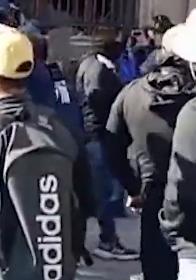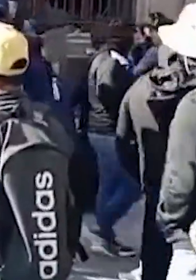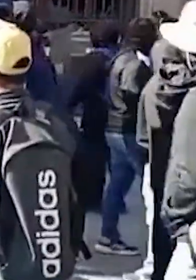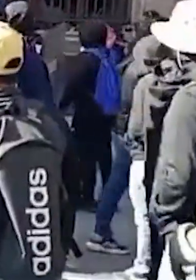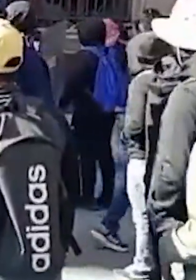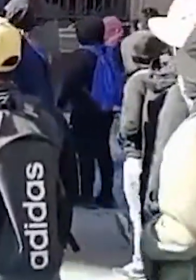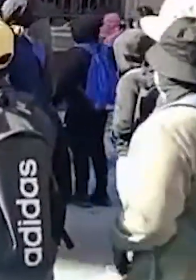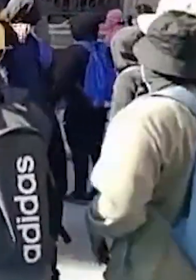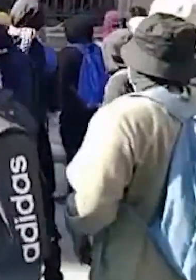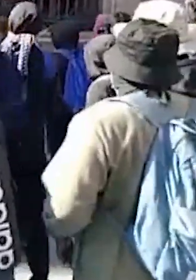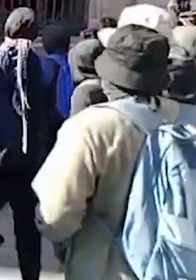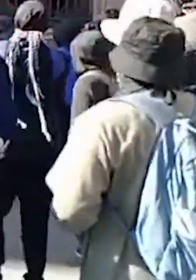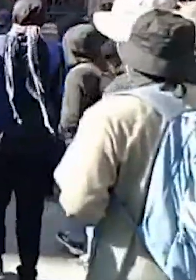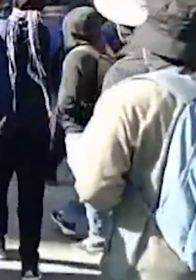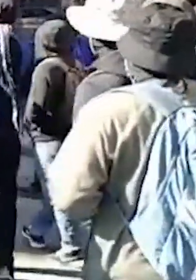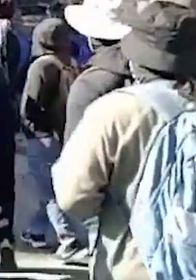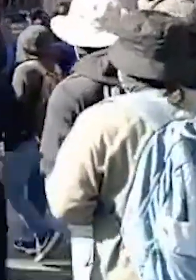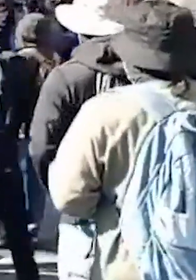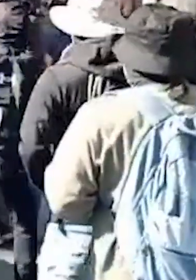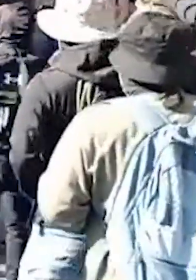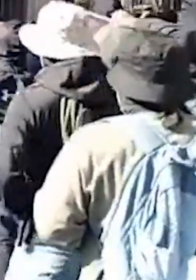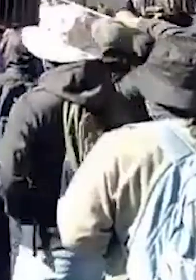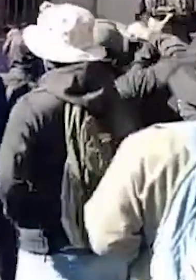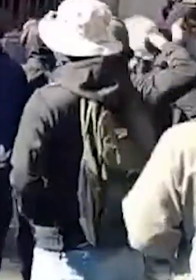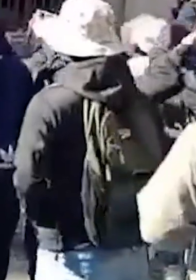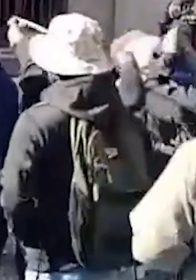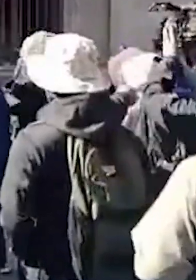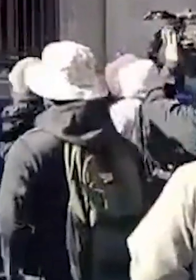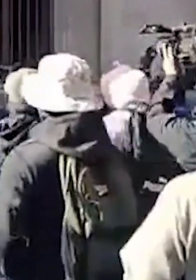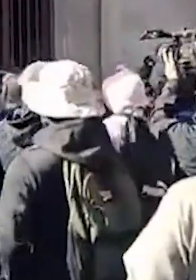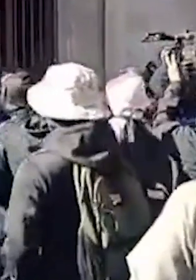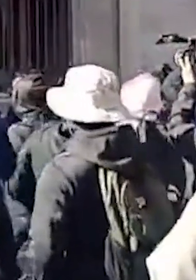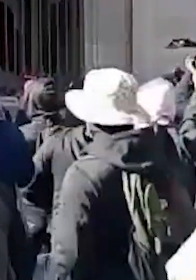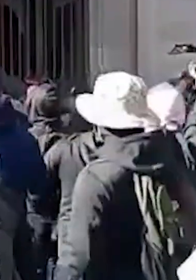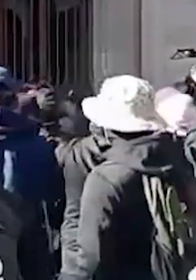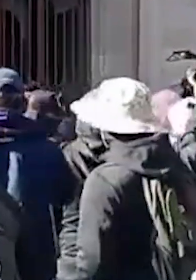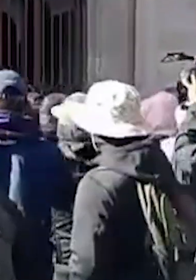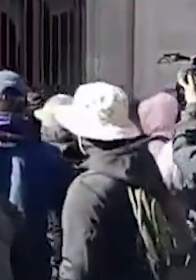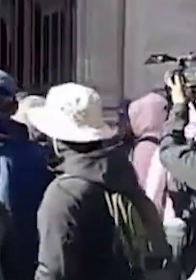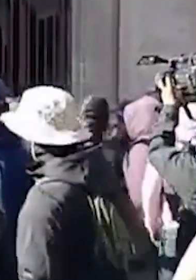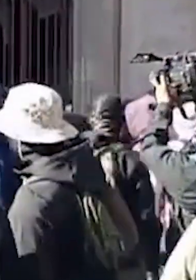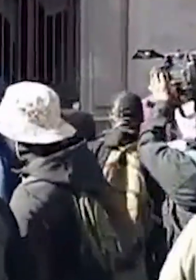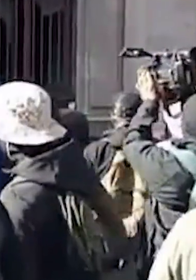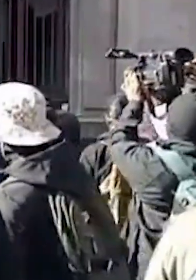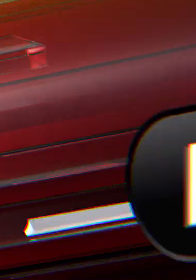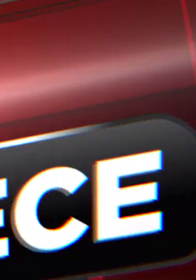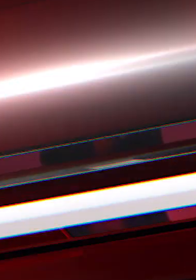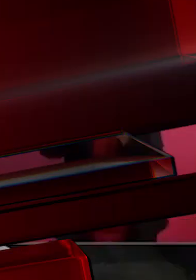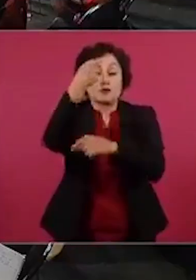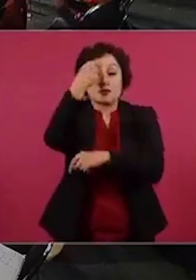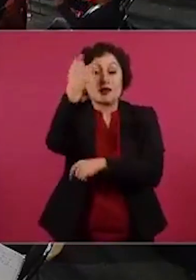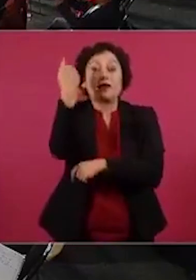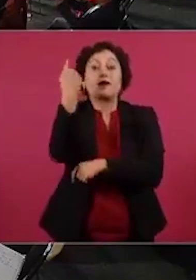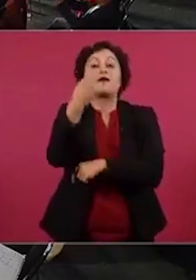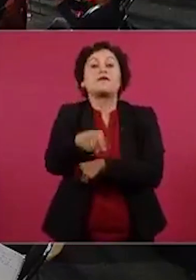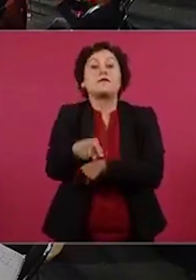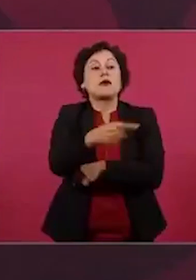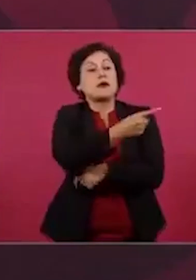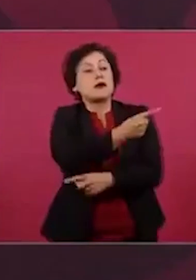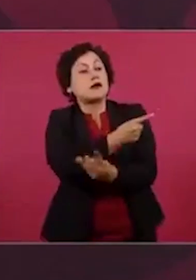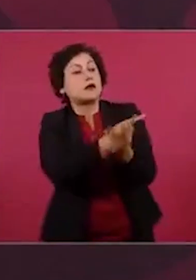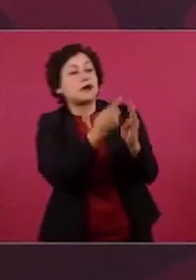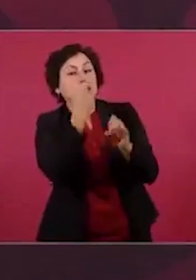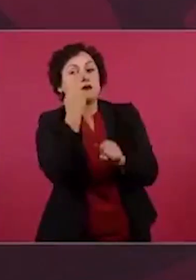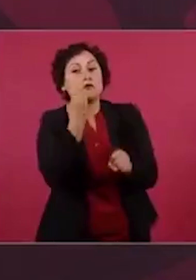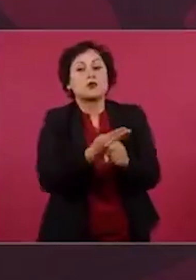Normalistas de Ayotzinapa irrumpen en Palacio Nacional, derriban una de las puertas del recinto. El